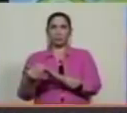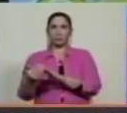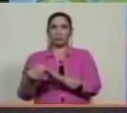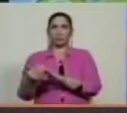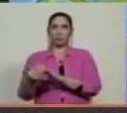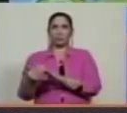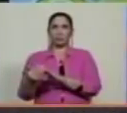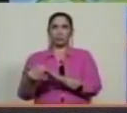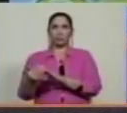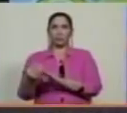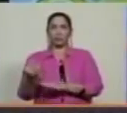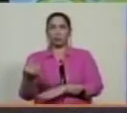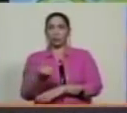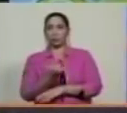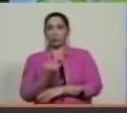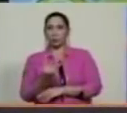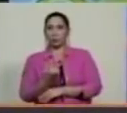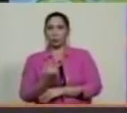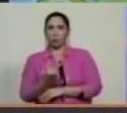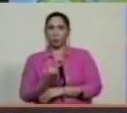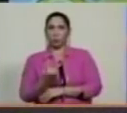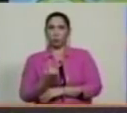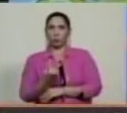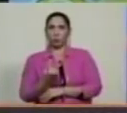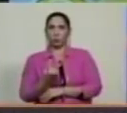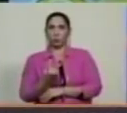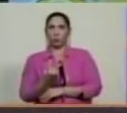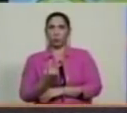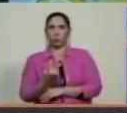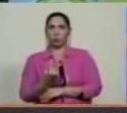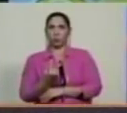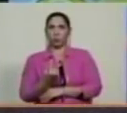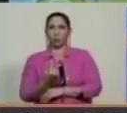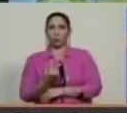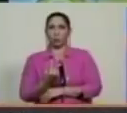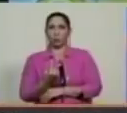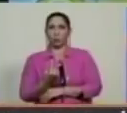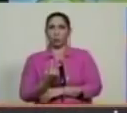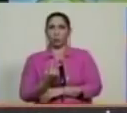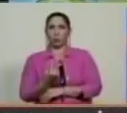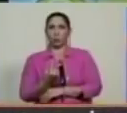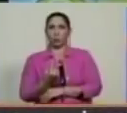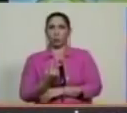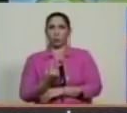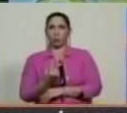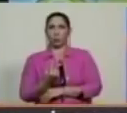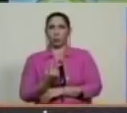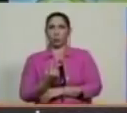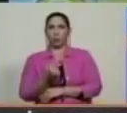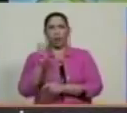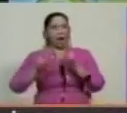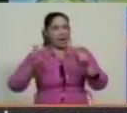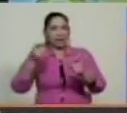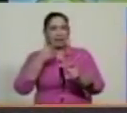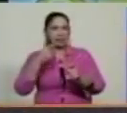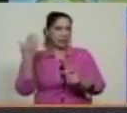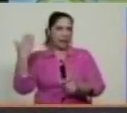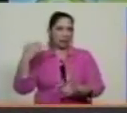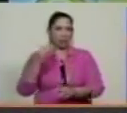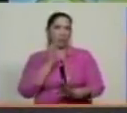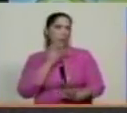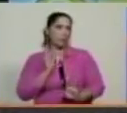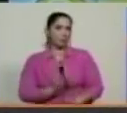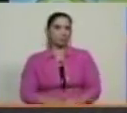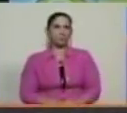son solo... En aquel... Perdón, vuelvo un momentico al financiamiento. La gente decía, no...